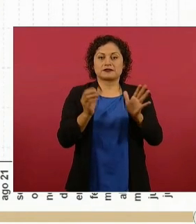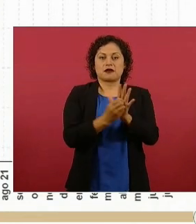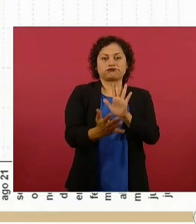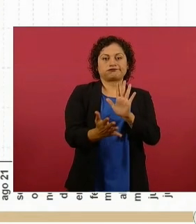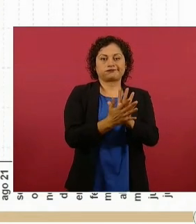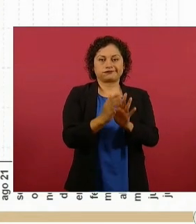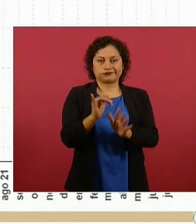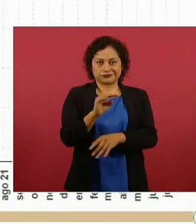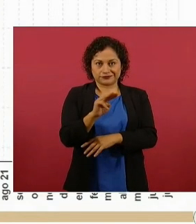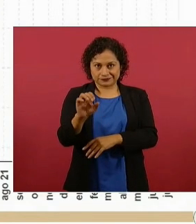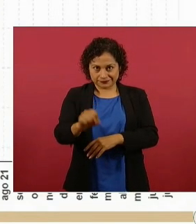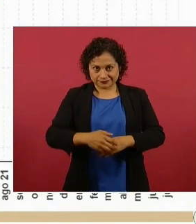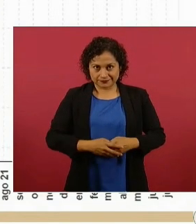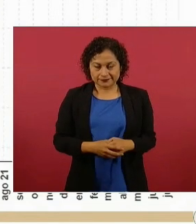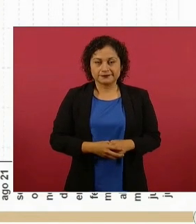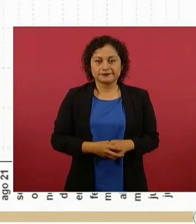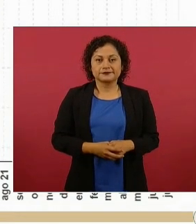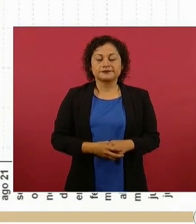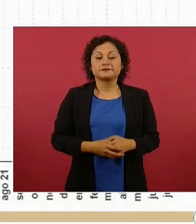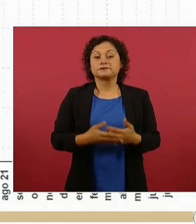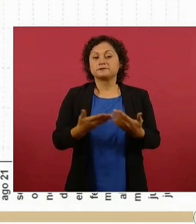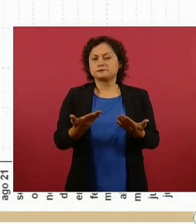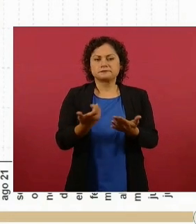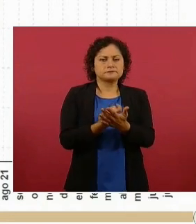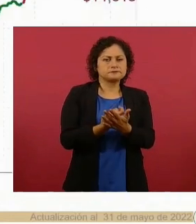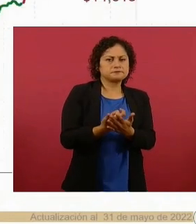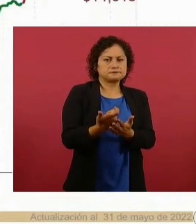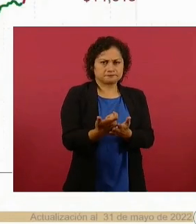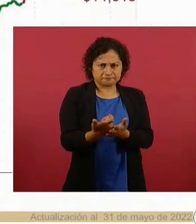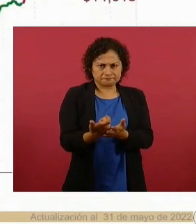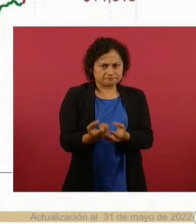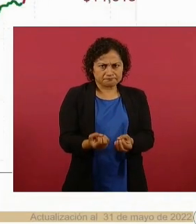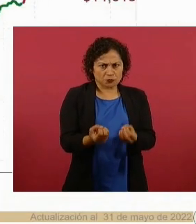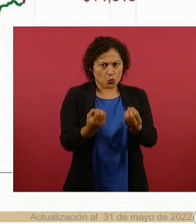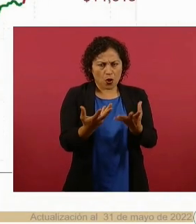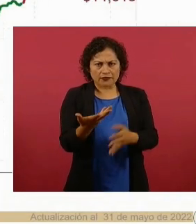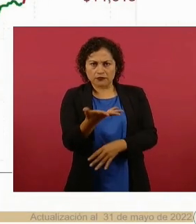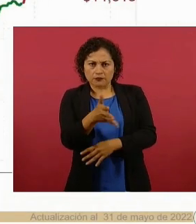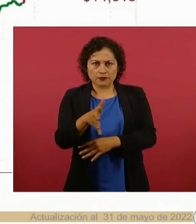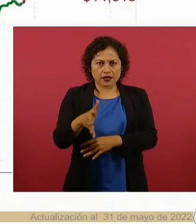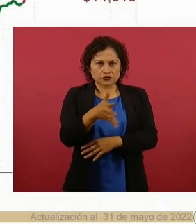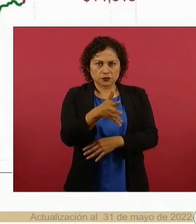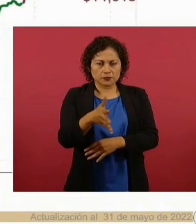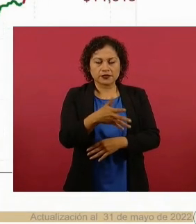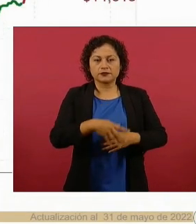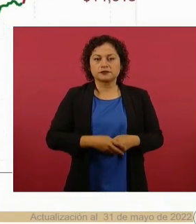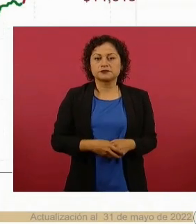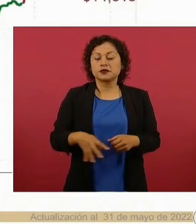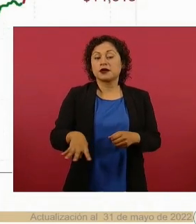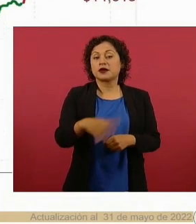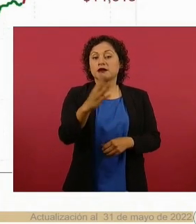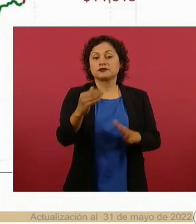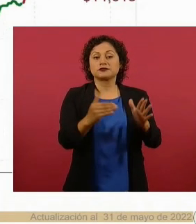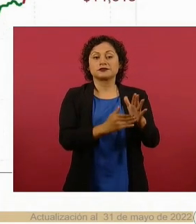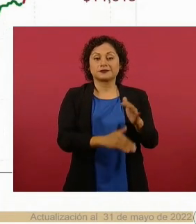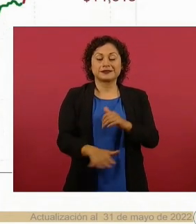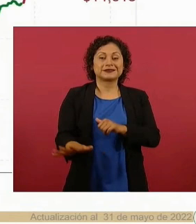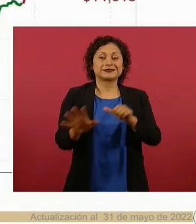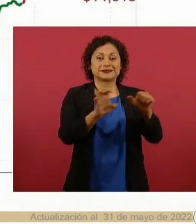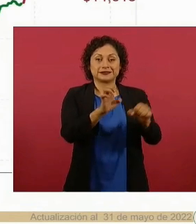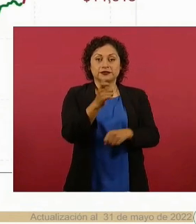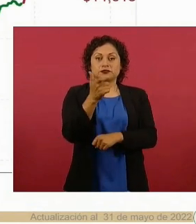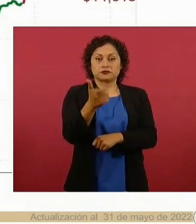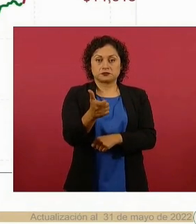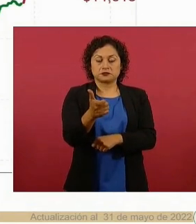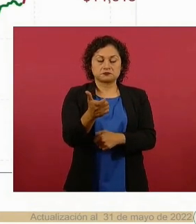Seguro Social. El salario promedio mensual de estos 21 millones de trabajadores es 14.613 pesos, lo